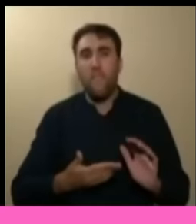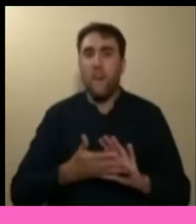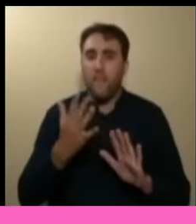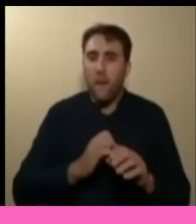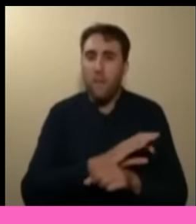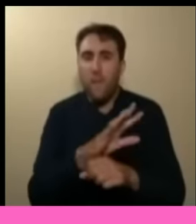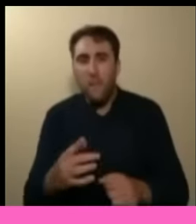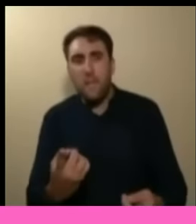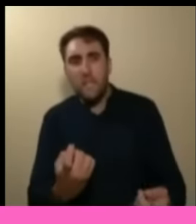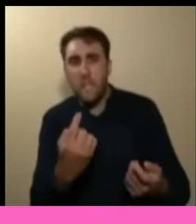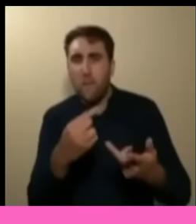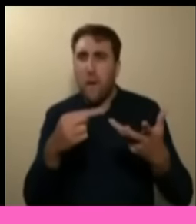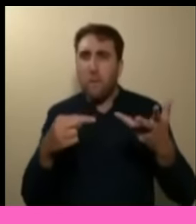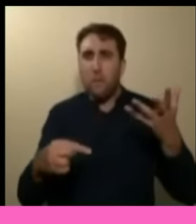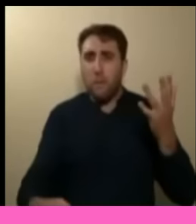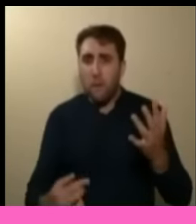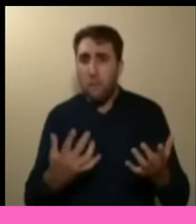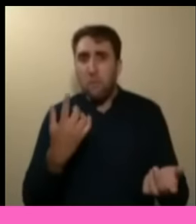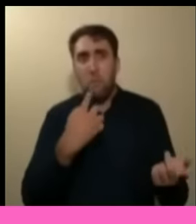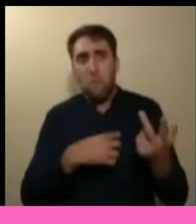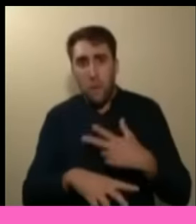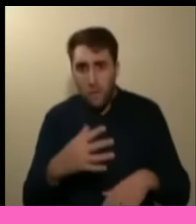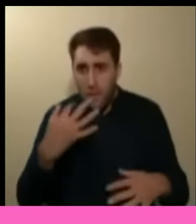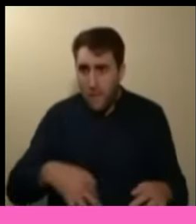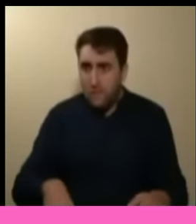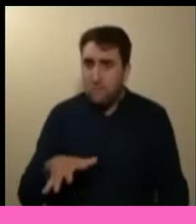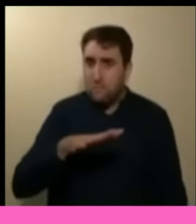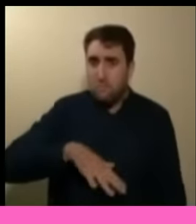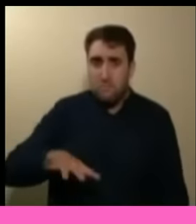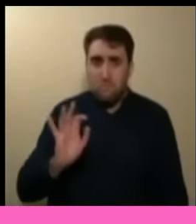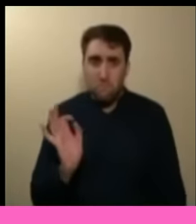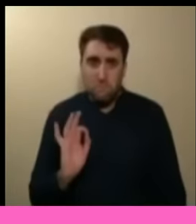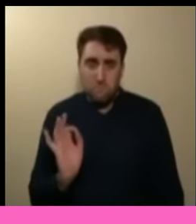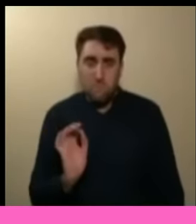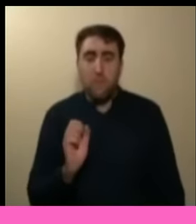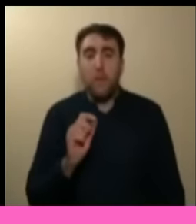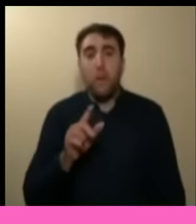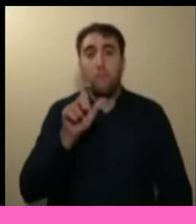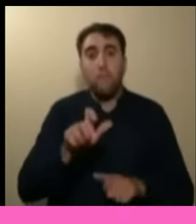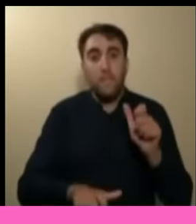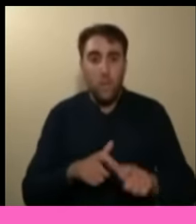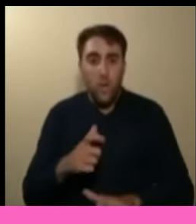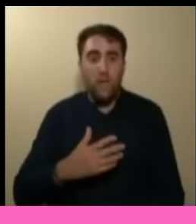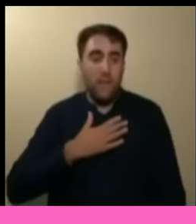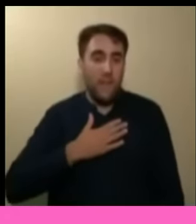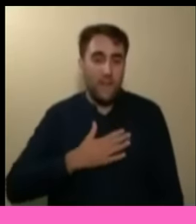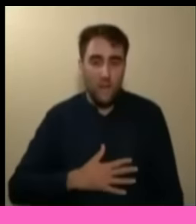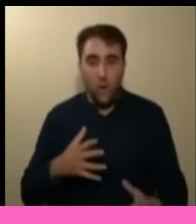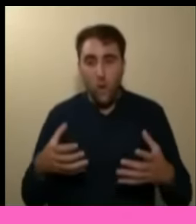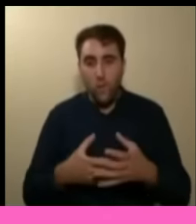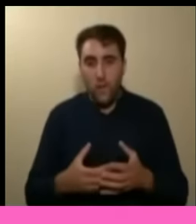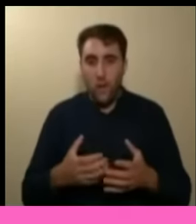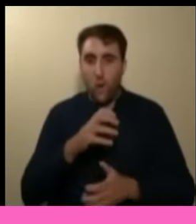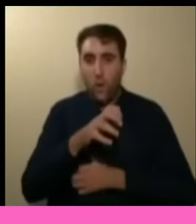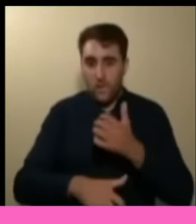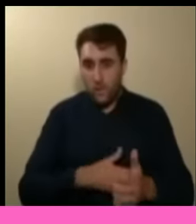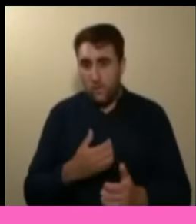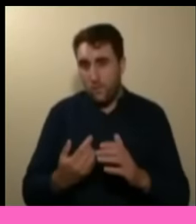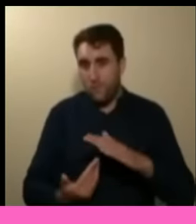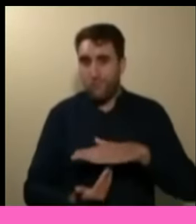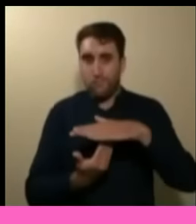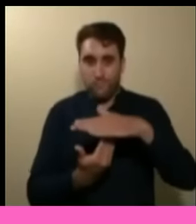que estamos escuchando sobre la LUC, la población tiene que tener la más absoluta tranquilidad que el gobierno de coalición encabezado por el presidente